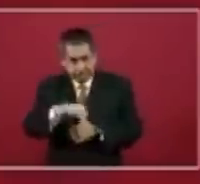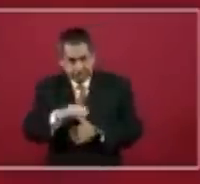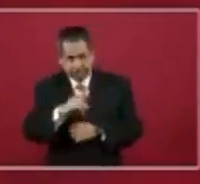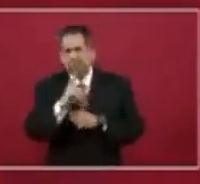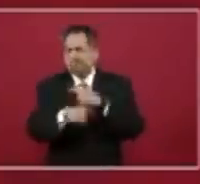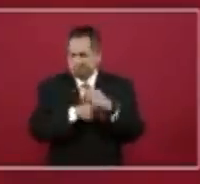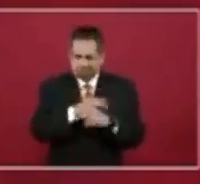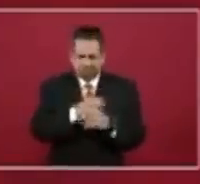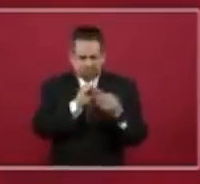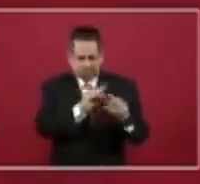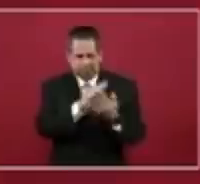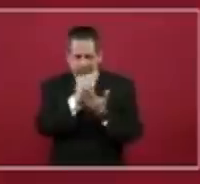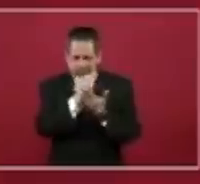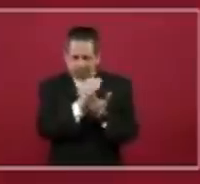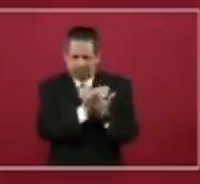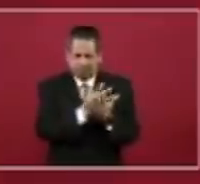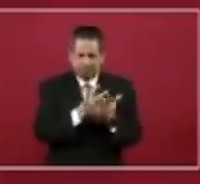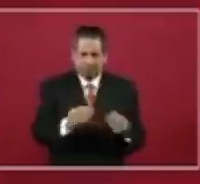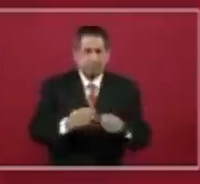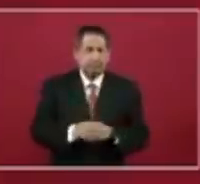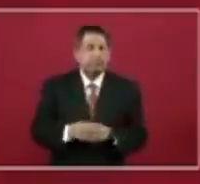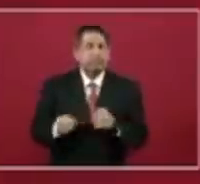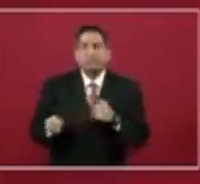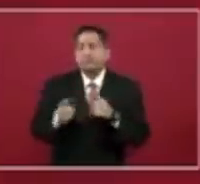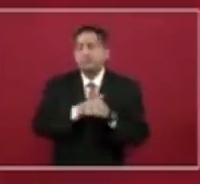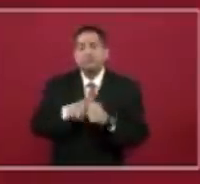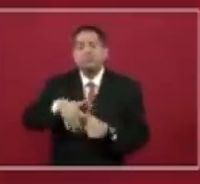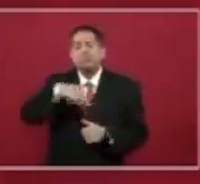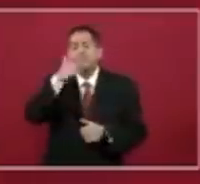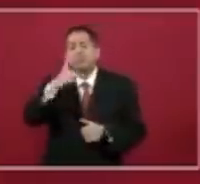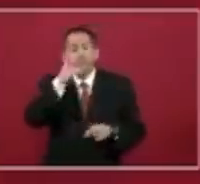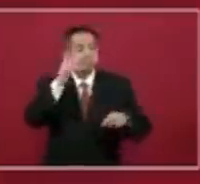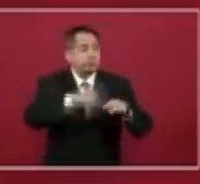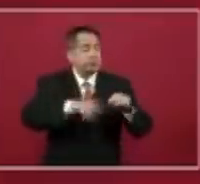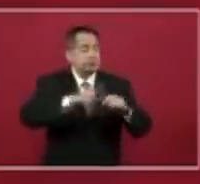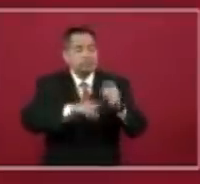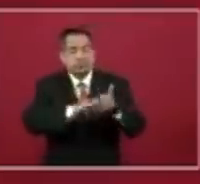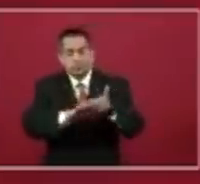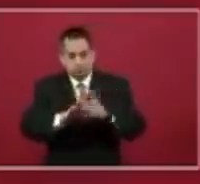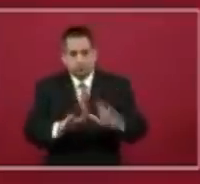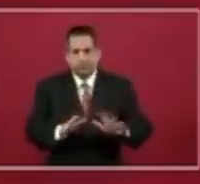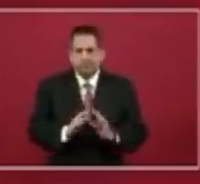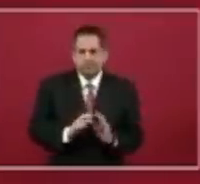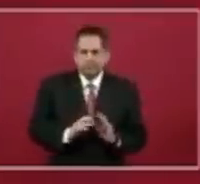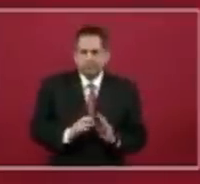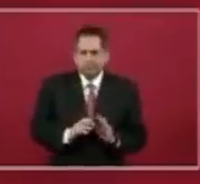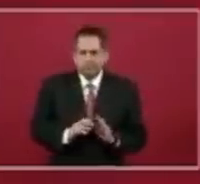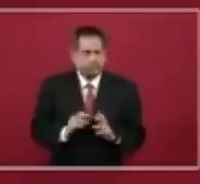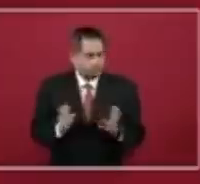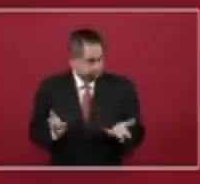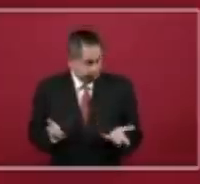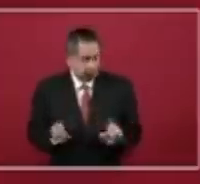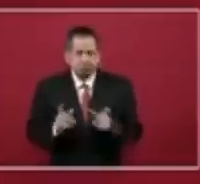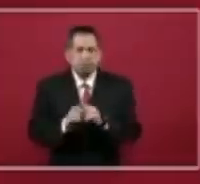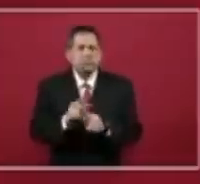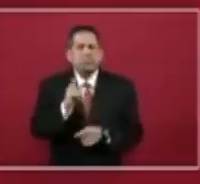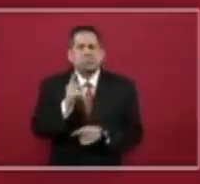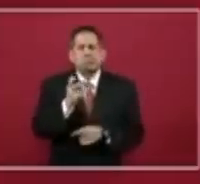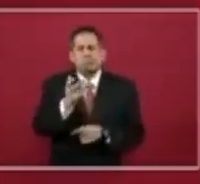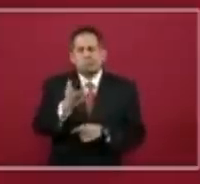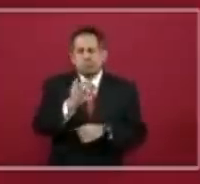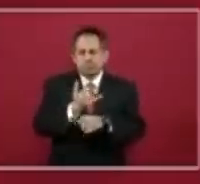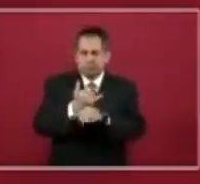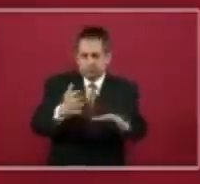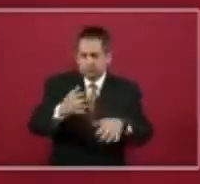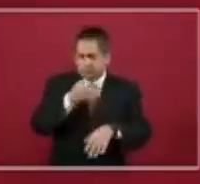si se termina con la corrupción. Además, les